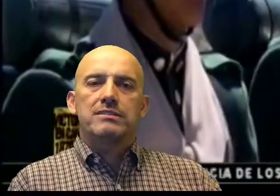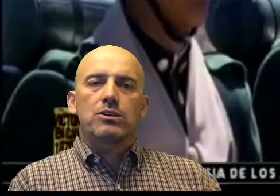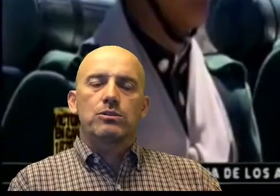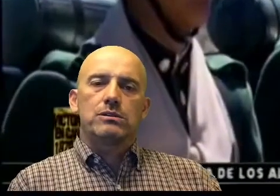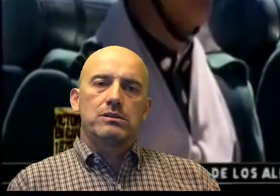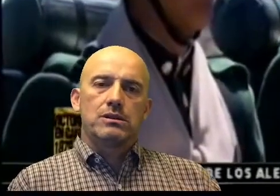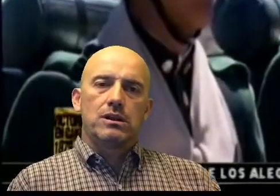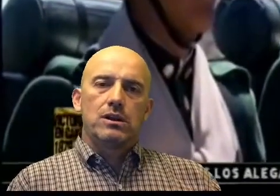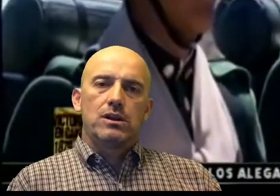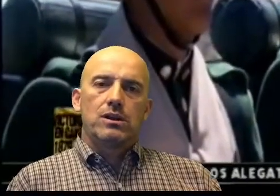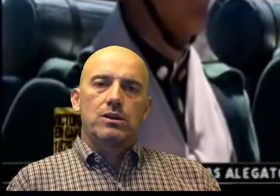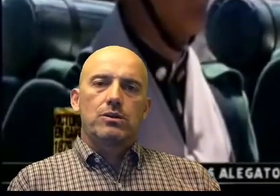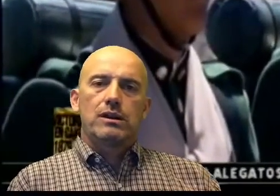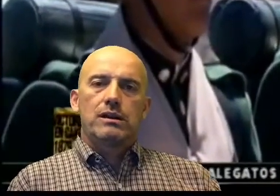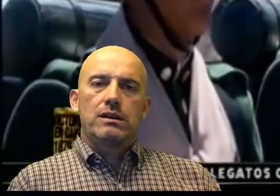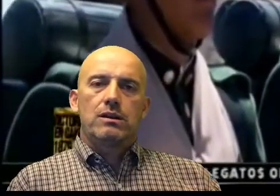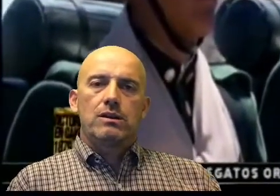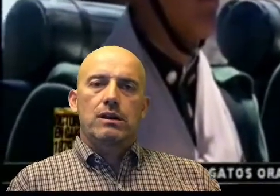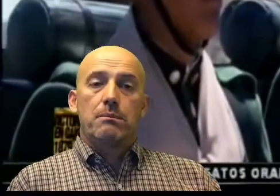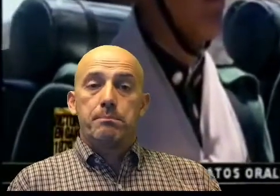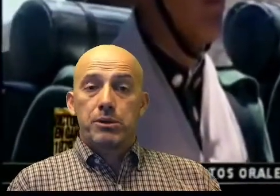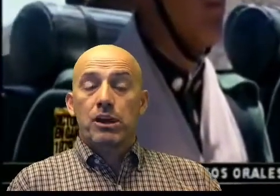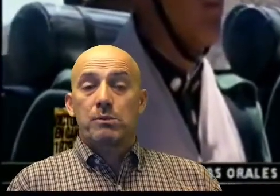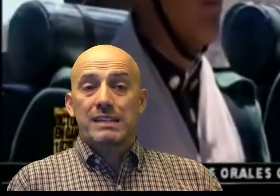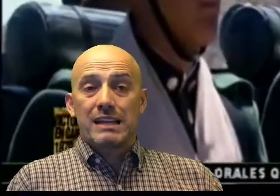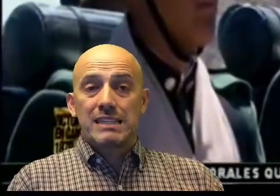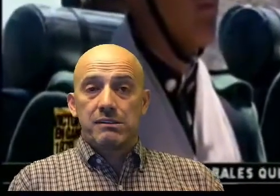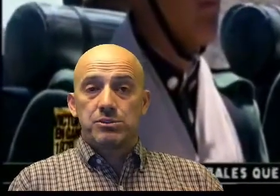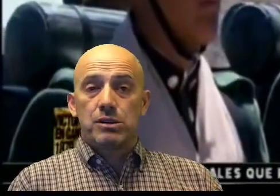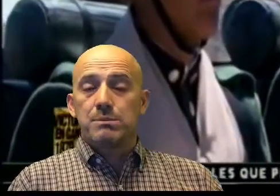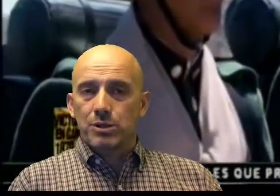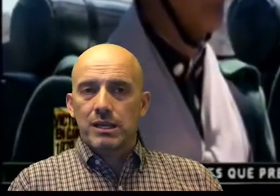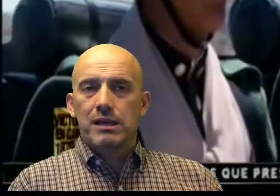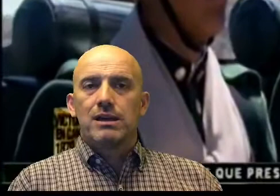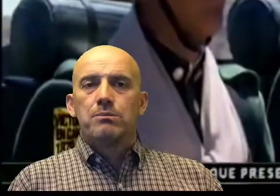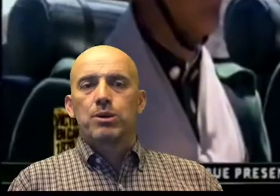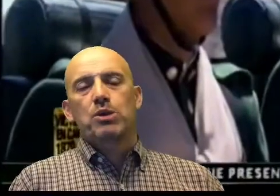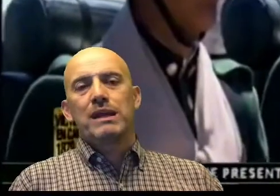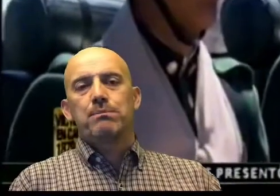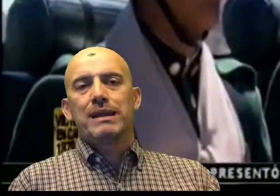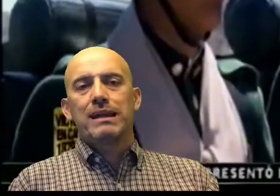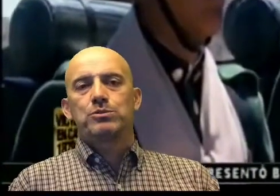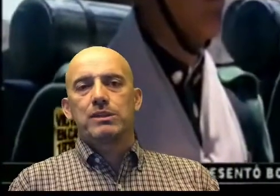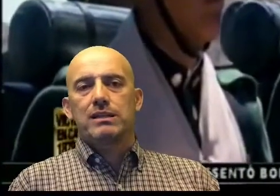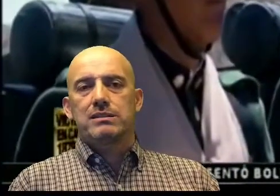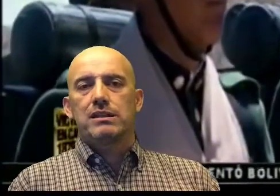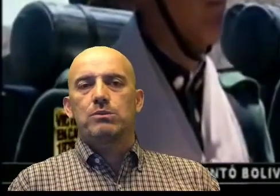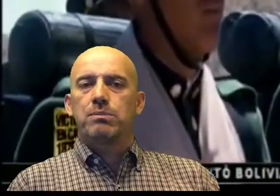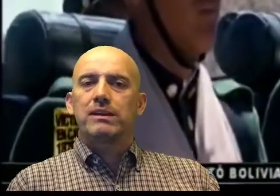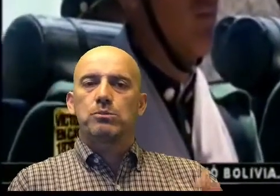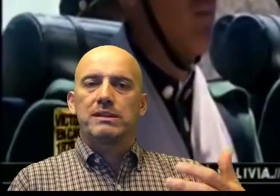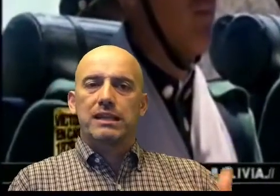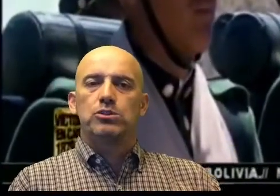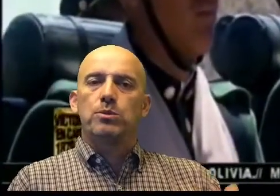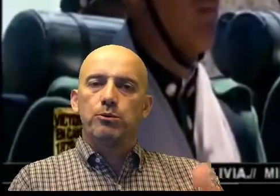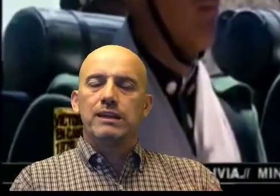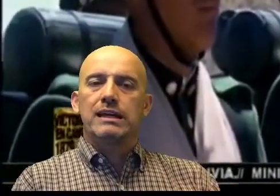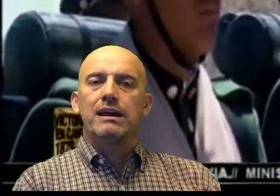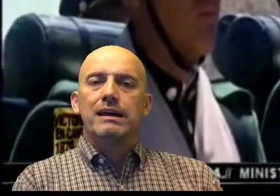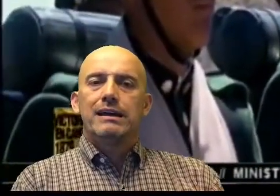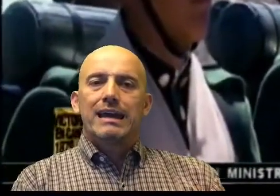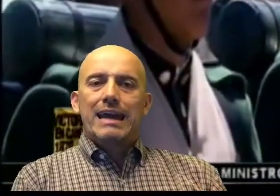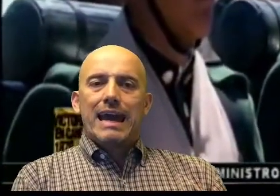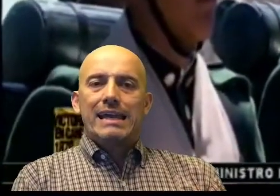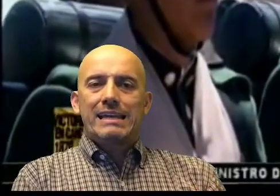convivencias con el campero que comanda la quinta edición y por qué porque como le explica en su tesis y como explica su investigación que